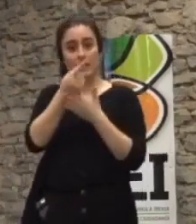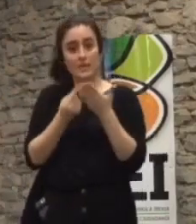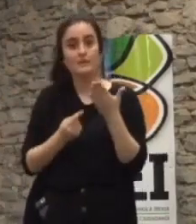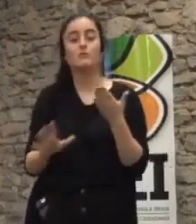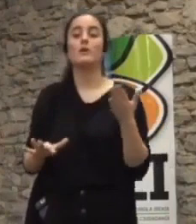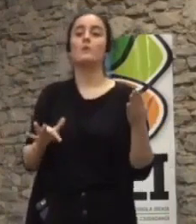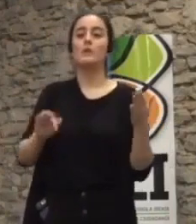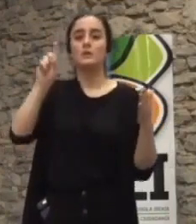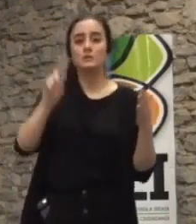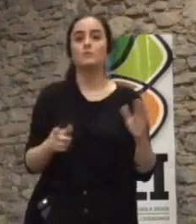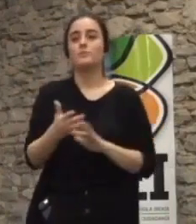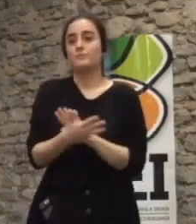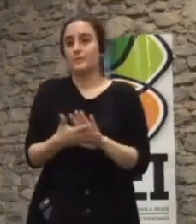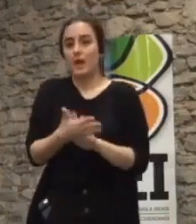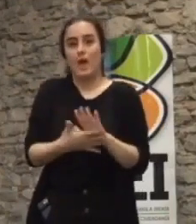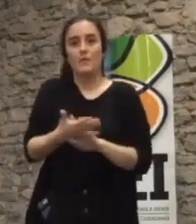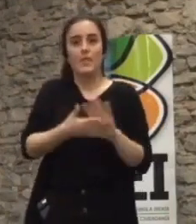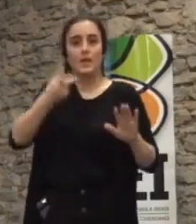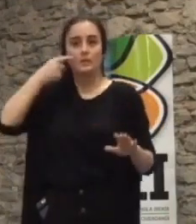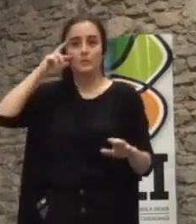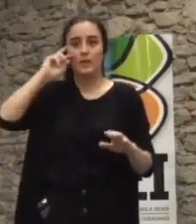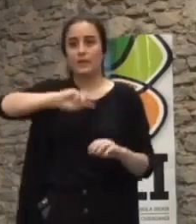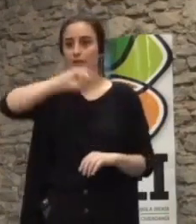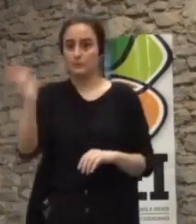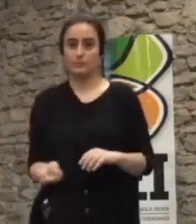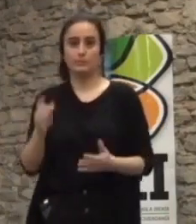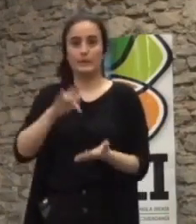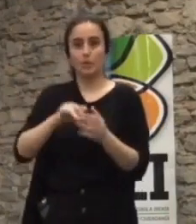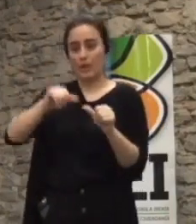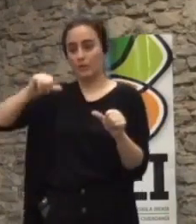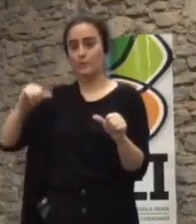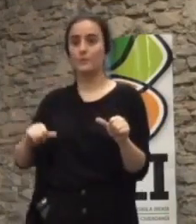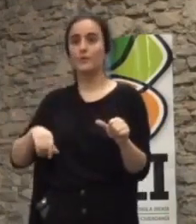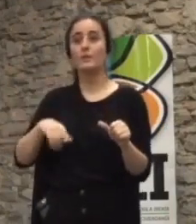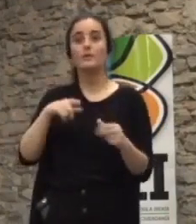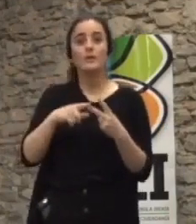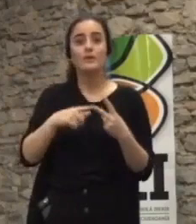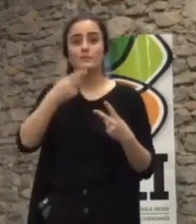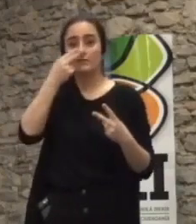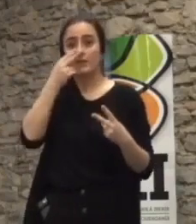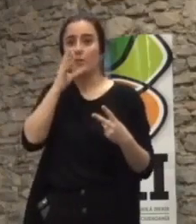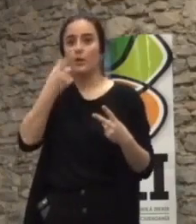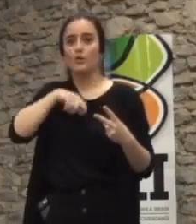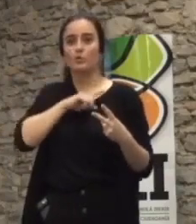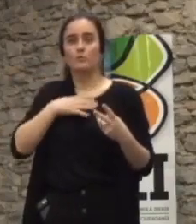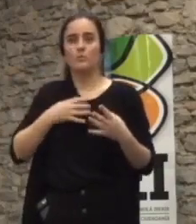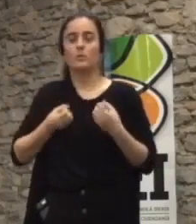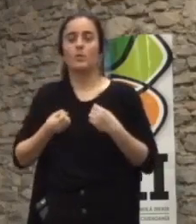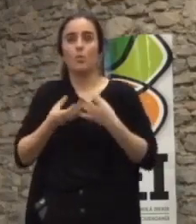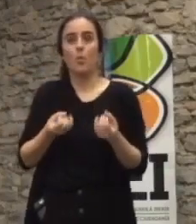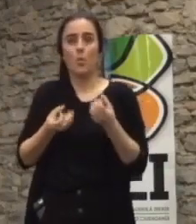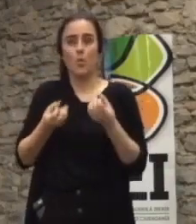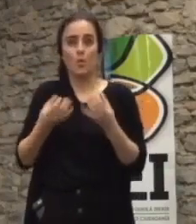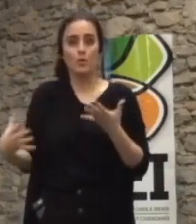compartir sobre las distintas experiencias que hemos vivido. Es interesante, además de porque nos sirve como desahogo, el